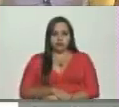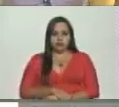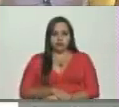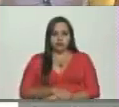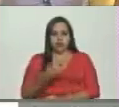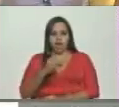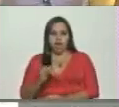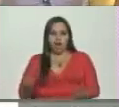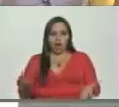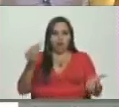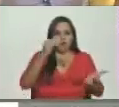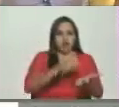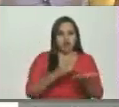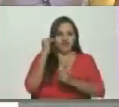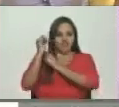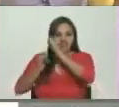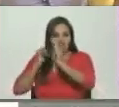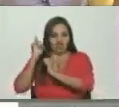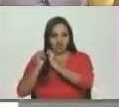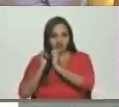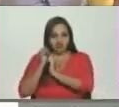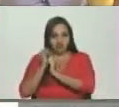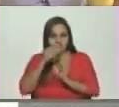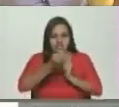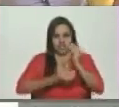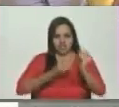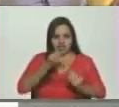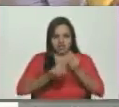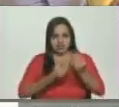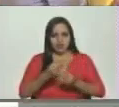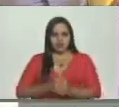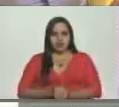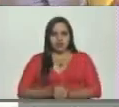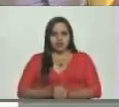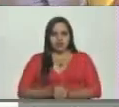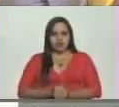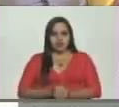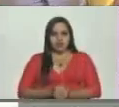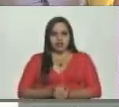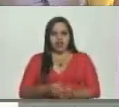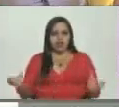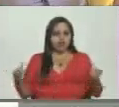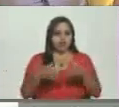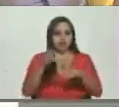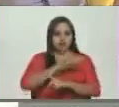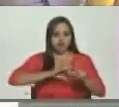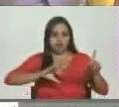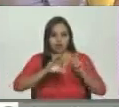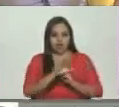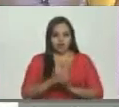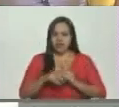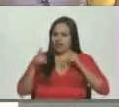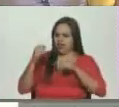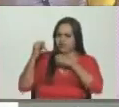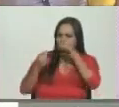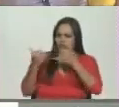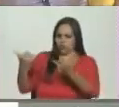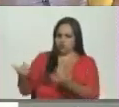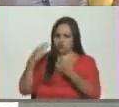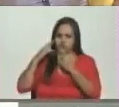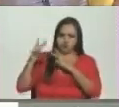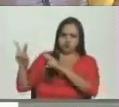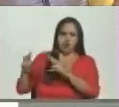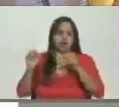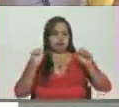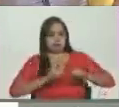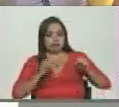la palestra con un video que se hizo a través de Atarraya Red Cultural. Es el que estamos viendo allí en la pantalla. Sí. ¿Nos puede hablar un poco